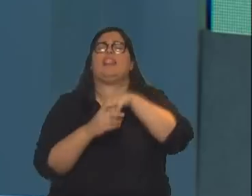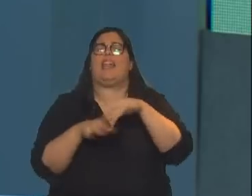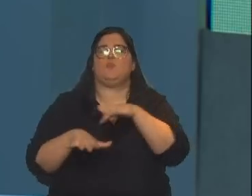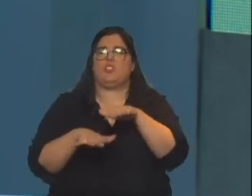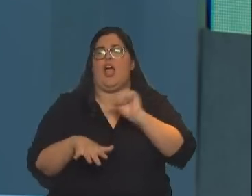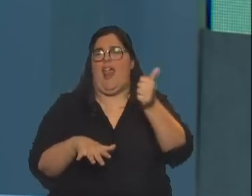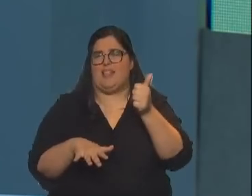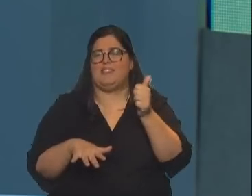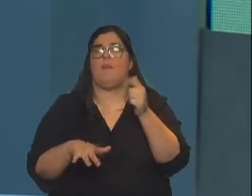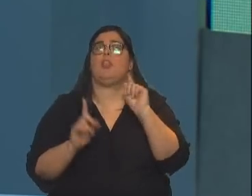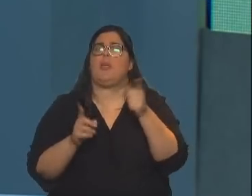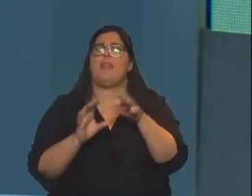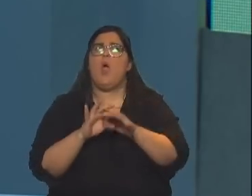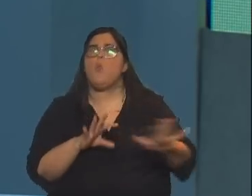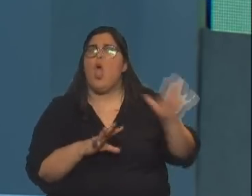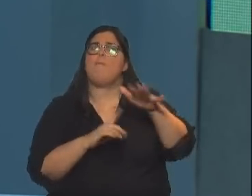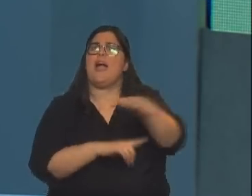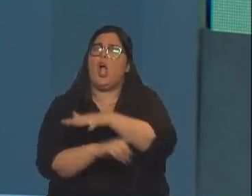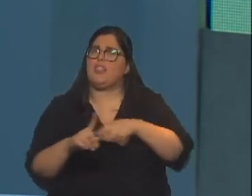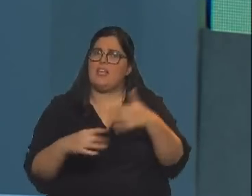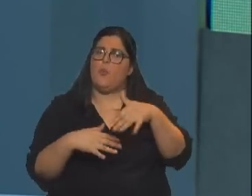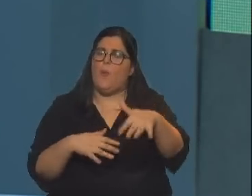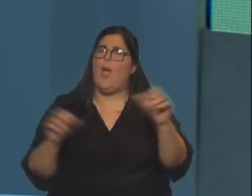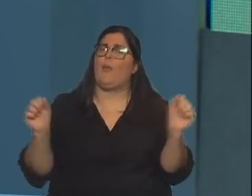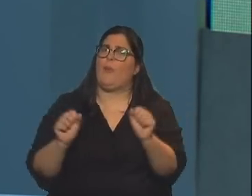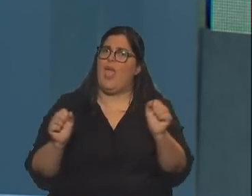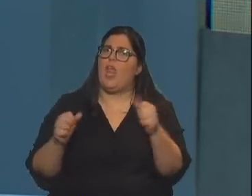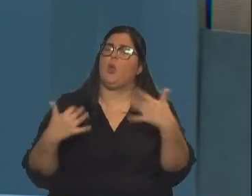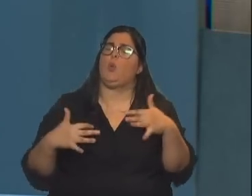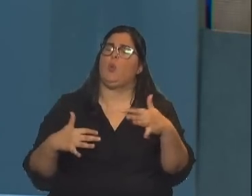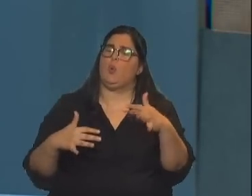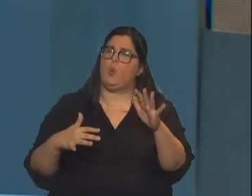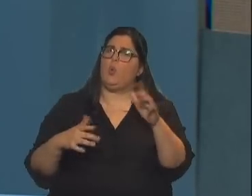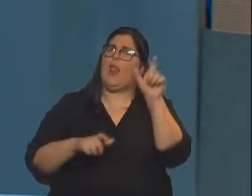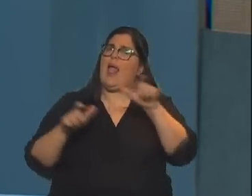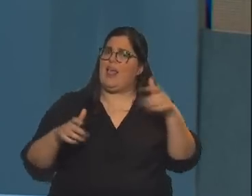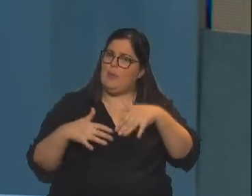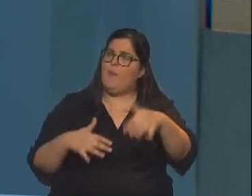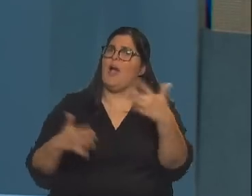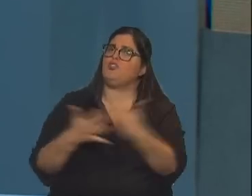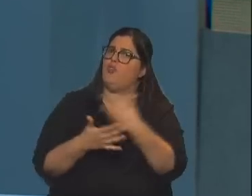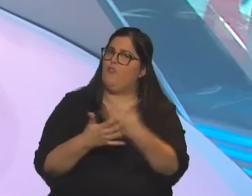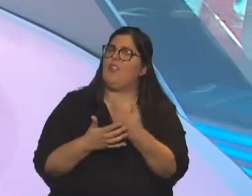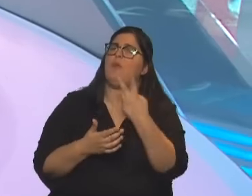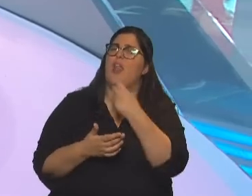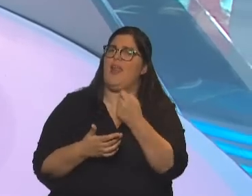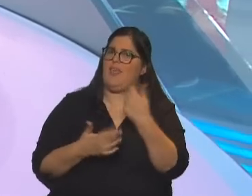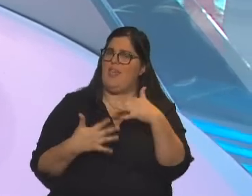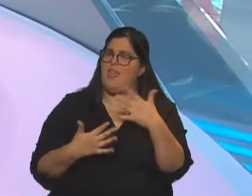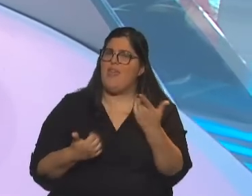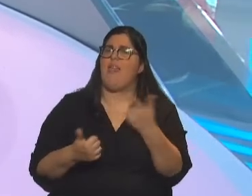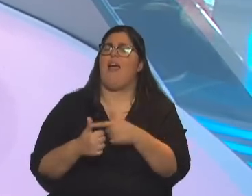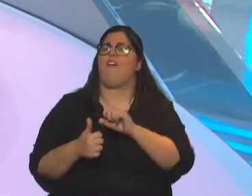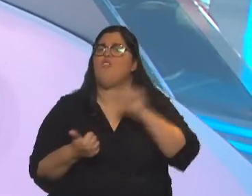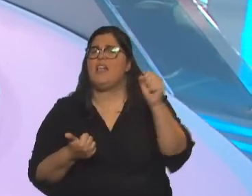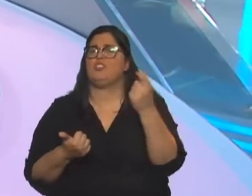por el contexto europeo, donde vamos a atravesar un invierno en el cual la gente va a sufrir del aumento de la energía, va a sufrir de la